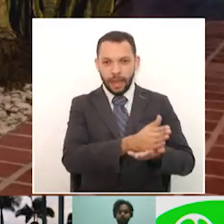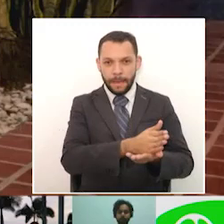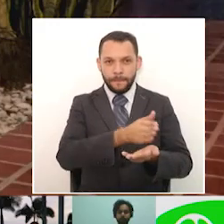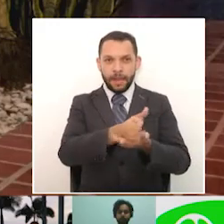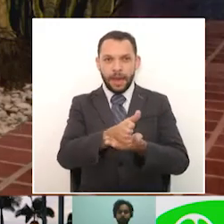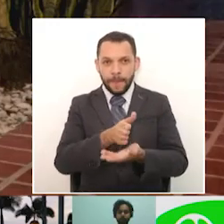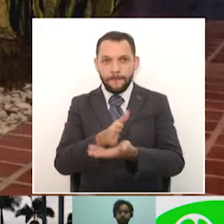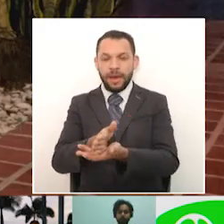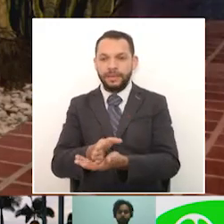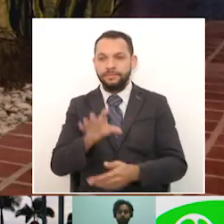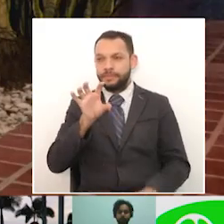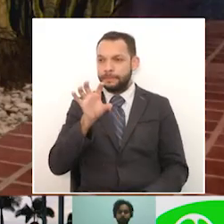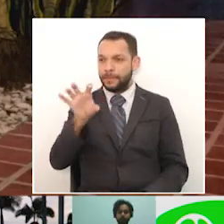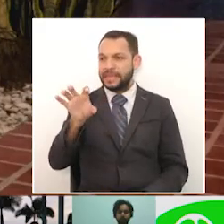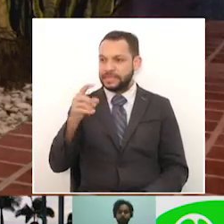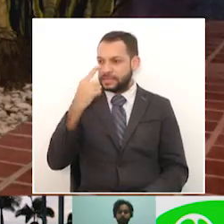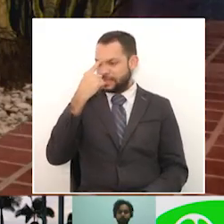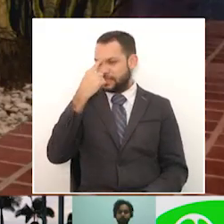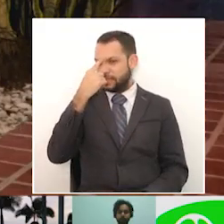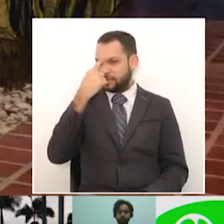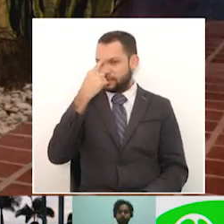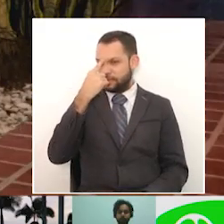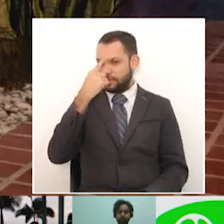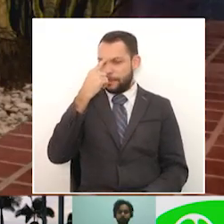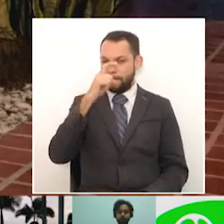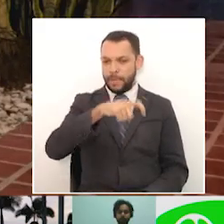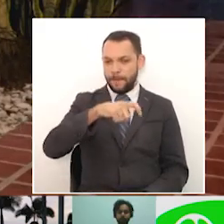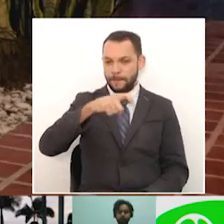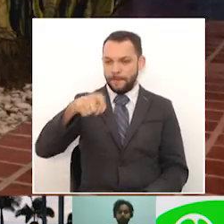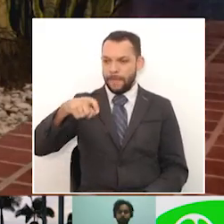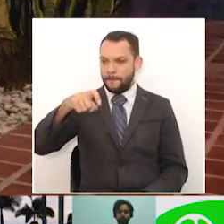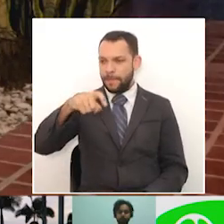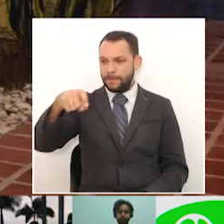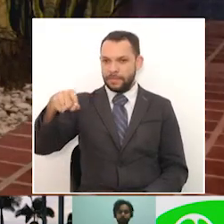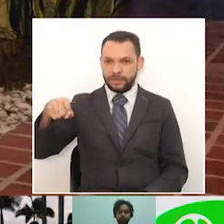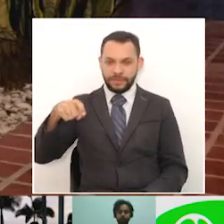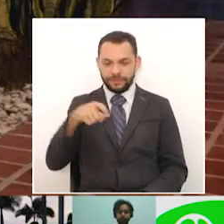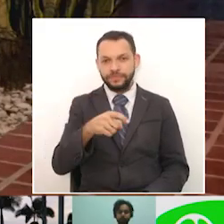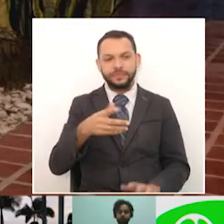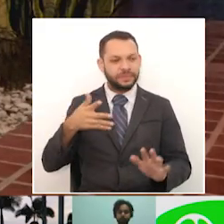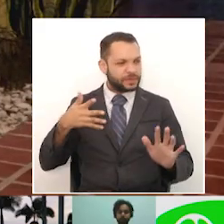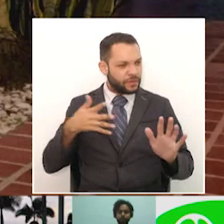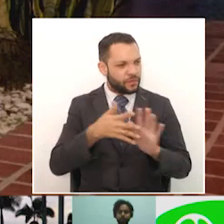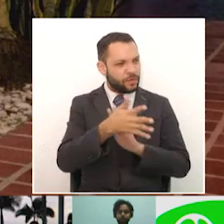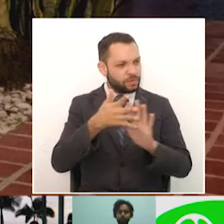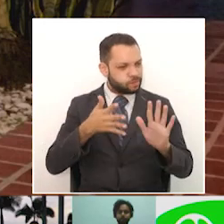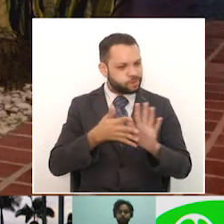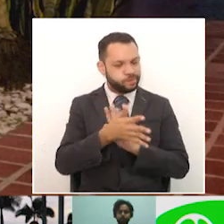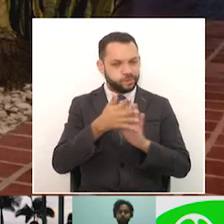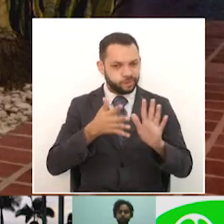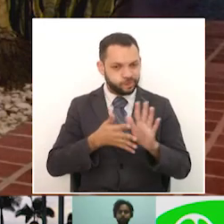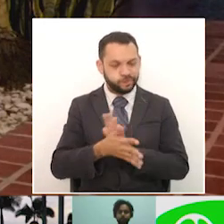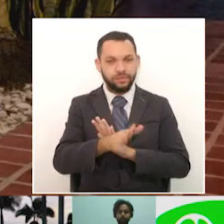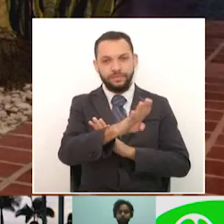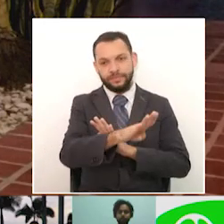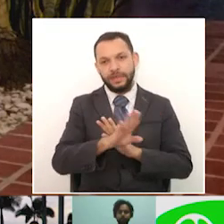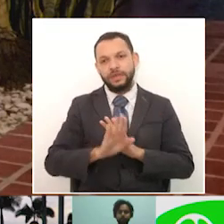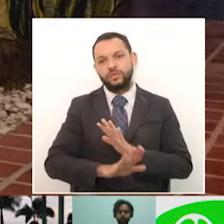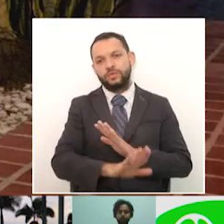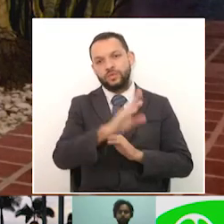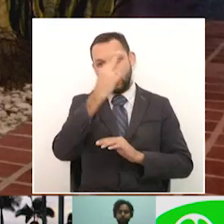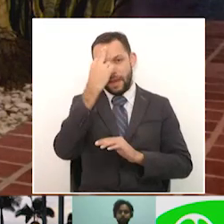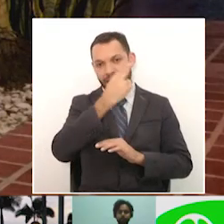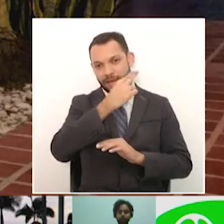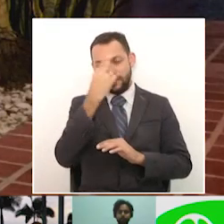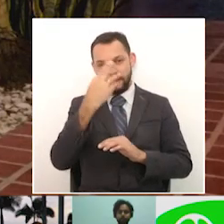de India y fue así como el catolicismo llegó a muchas partes de India, y por eso existe iglesias, que fue el sitio